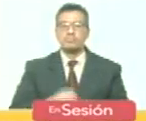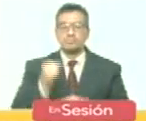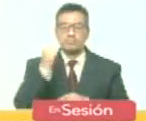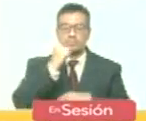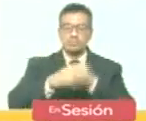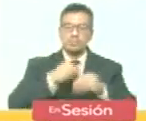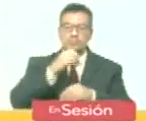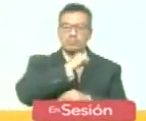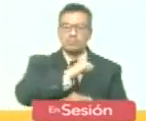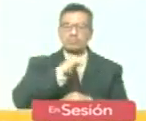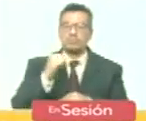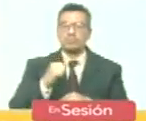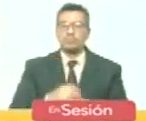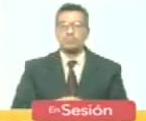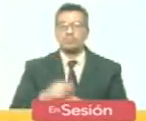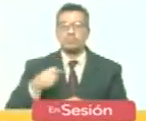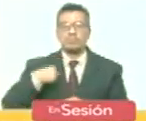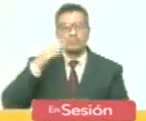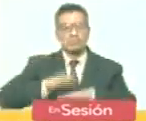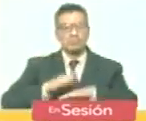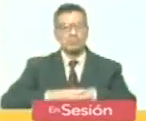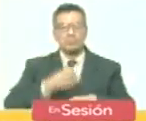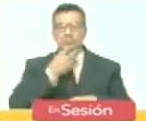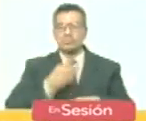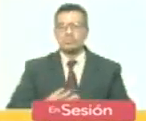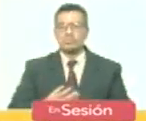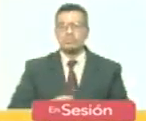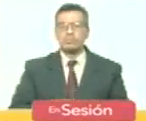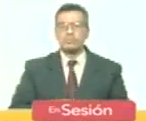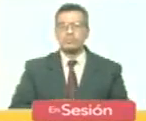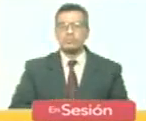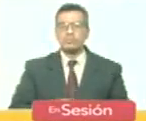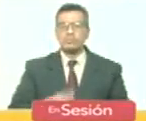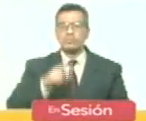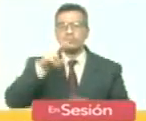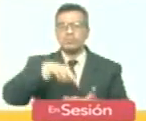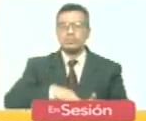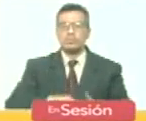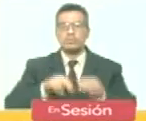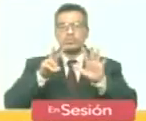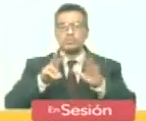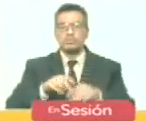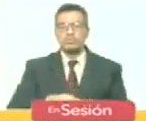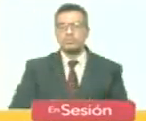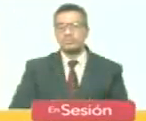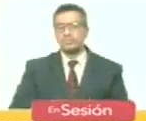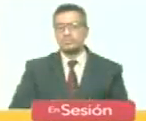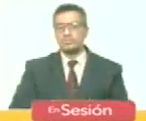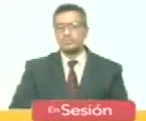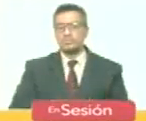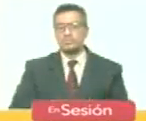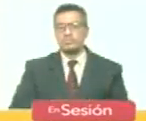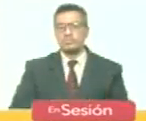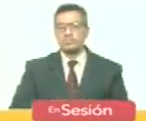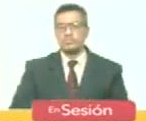magnicidio debía ocurrir en diciembre del año 17,